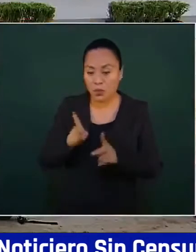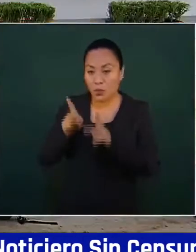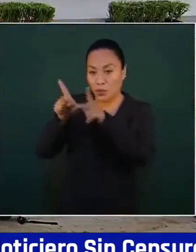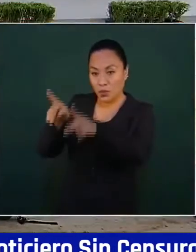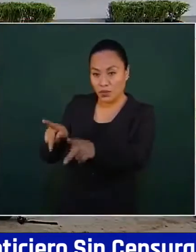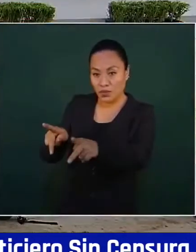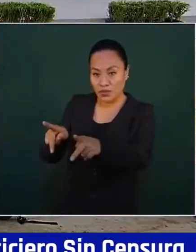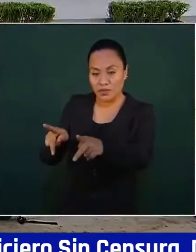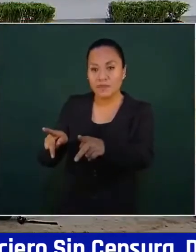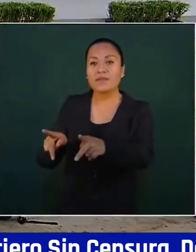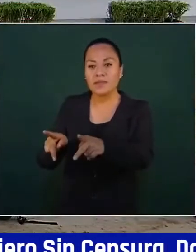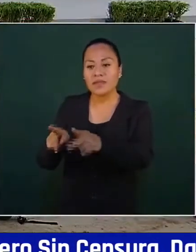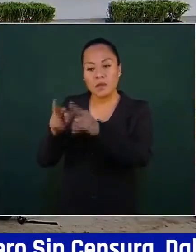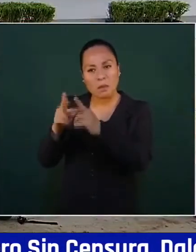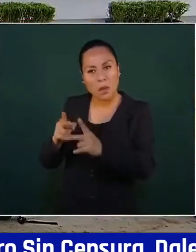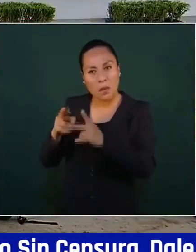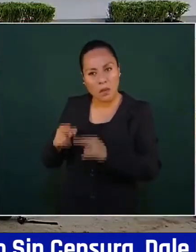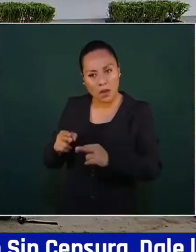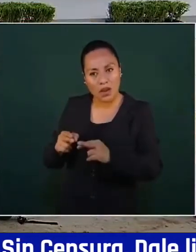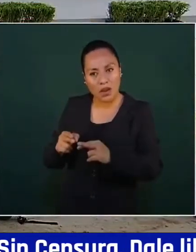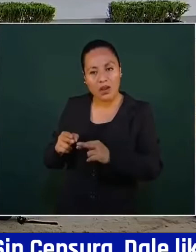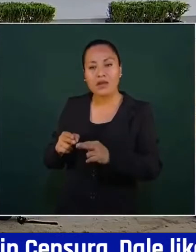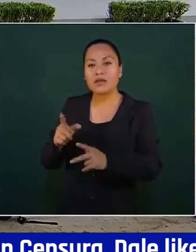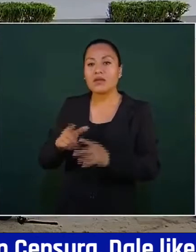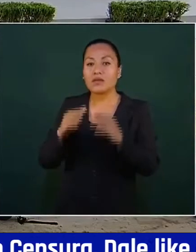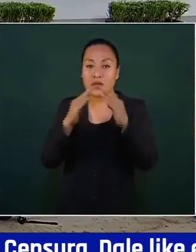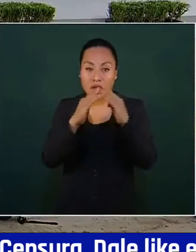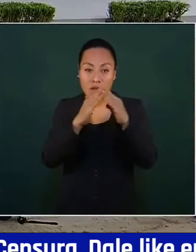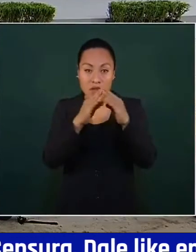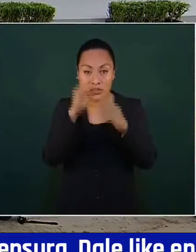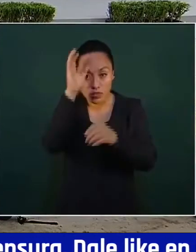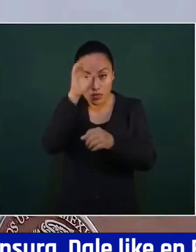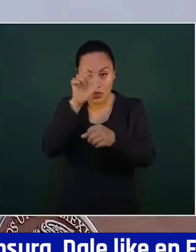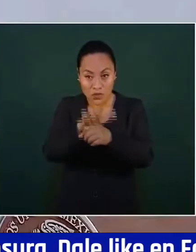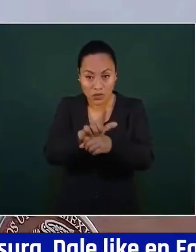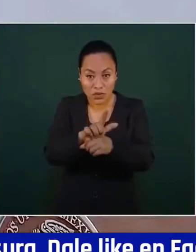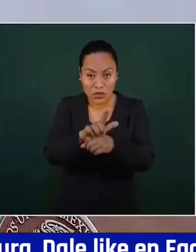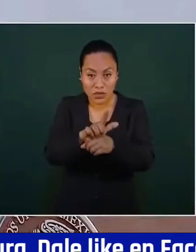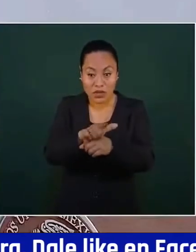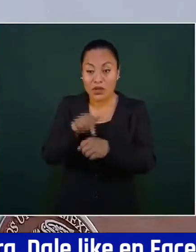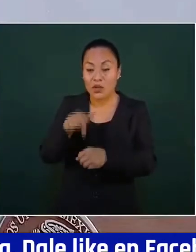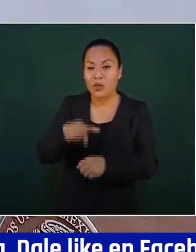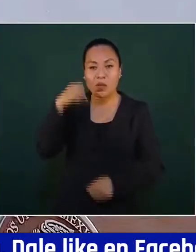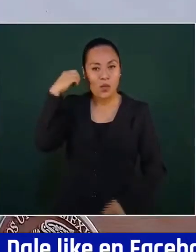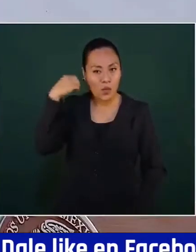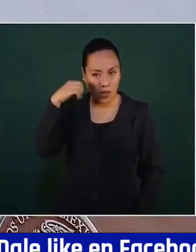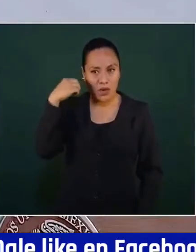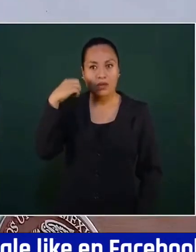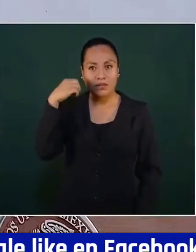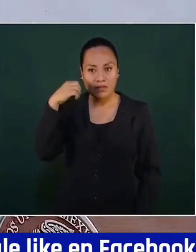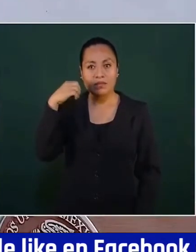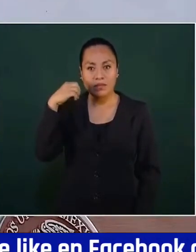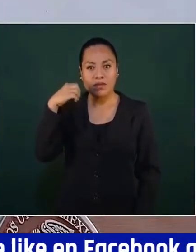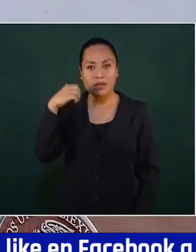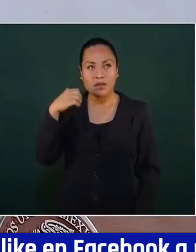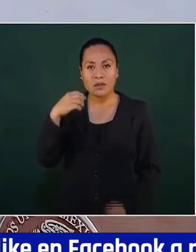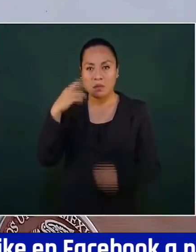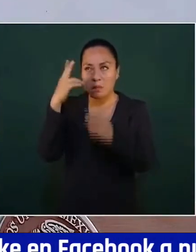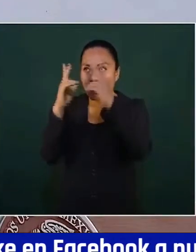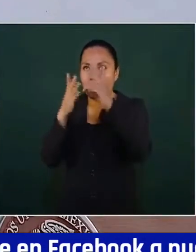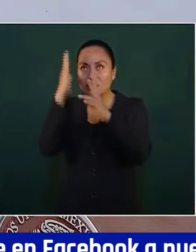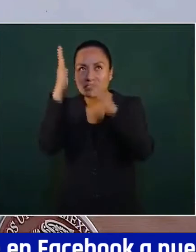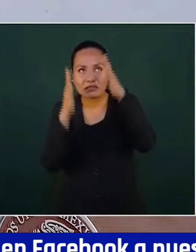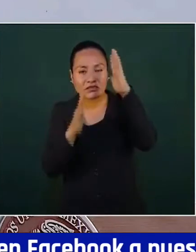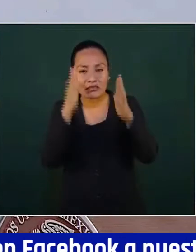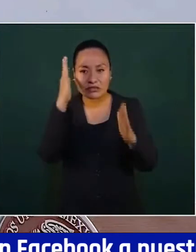fue dañado, la Casa de la Cultura aquí en Oaxaca, que esta es una obra también